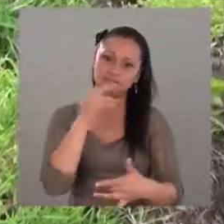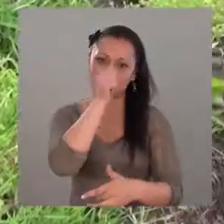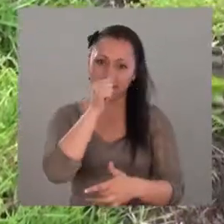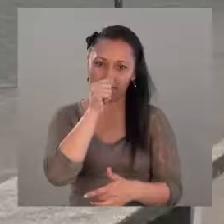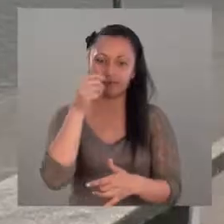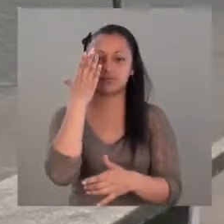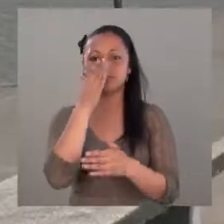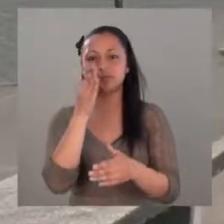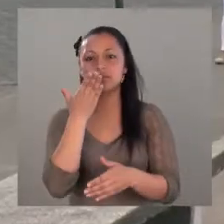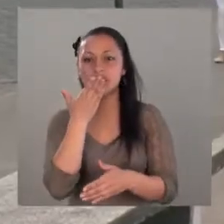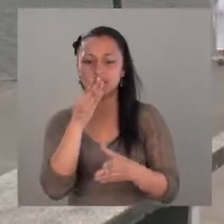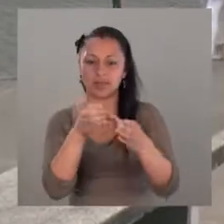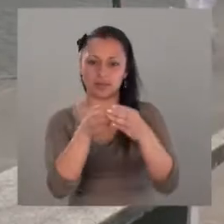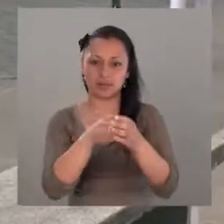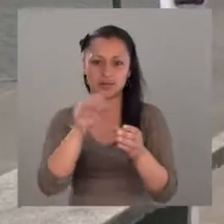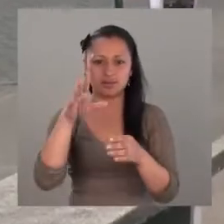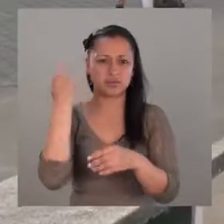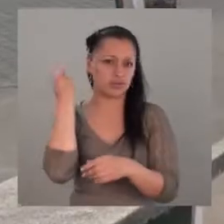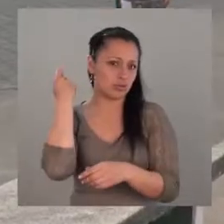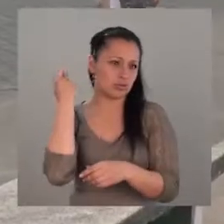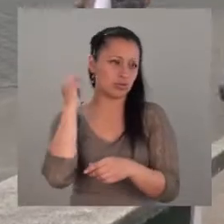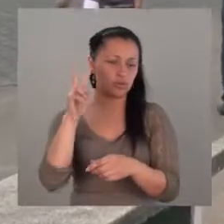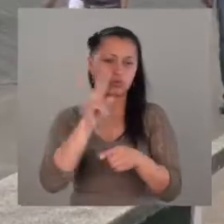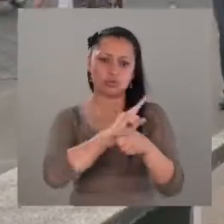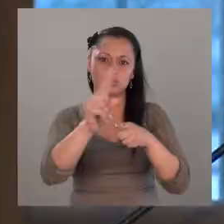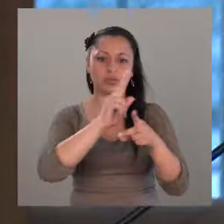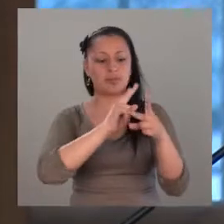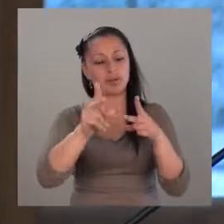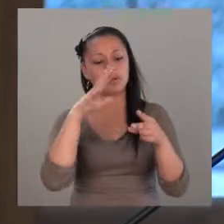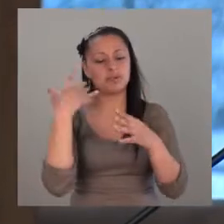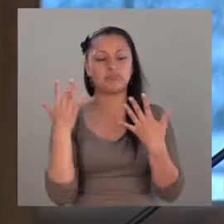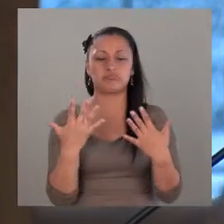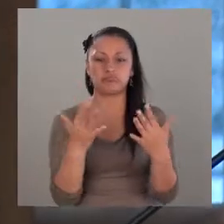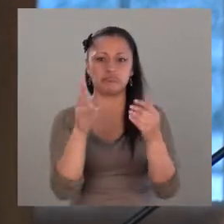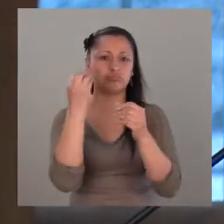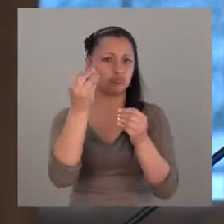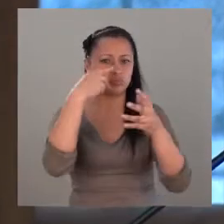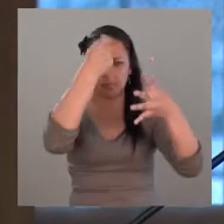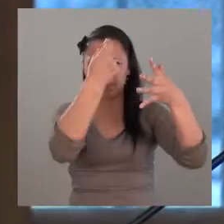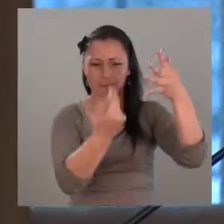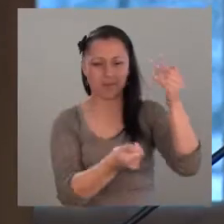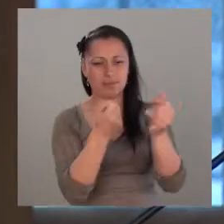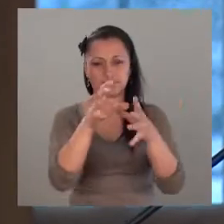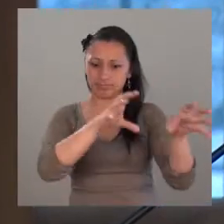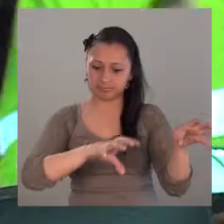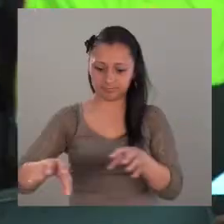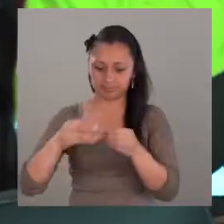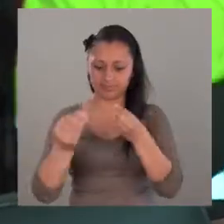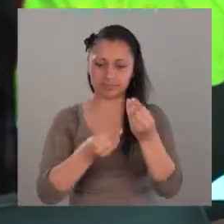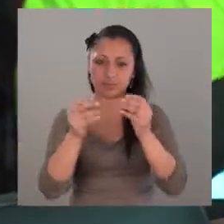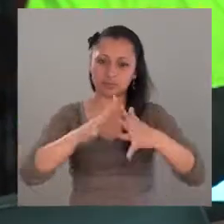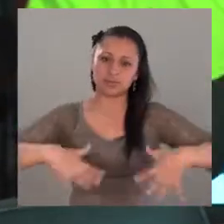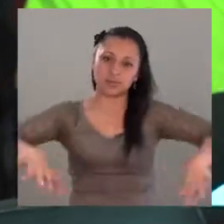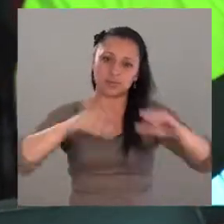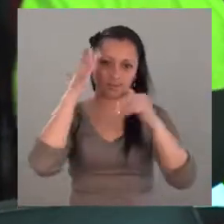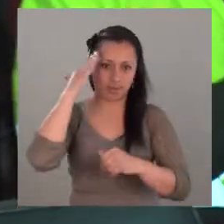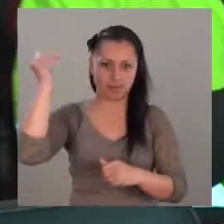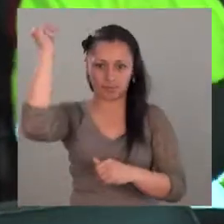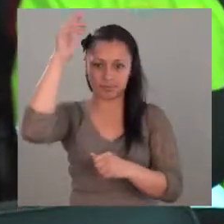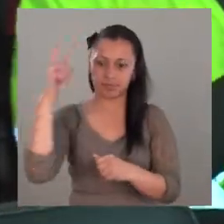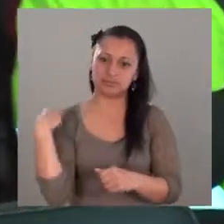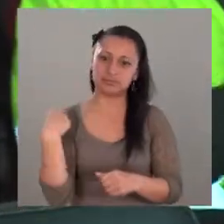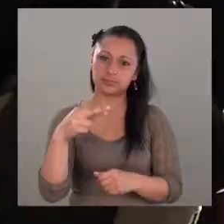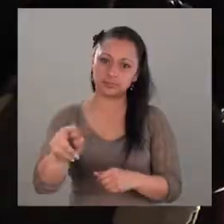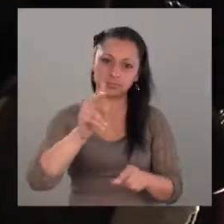hombres campesinos, afros e indígenas. Desde hace dos semanas, con una variada programación que llamó a fortalecer la integración regional, a